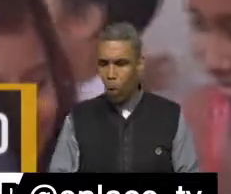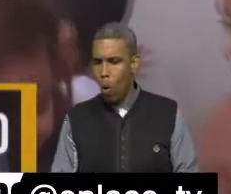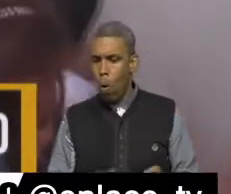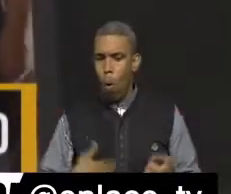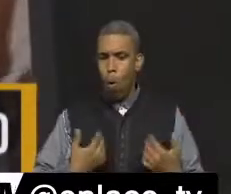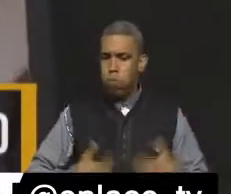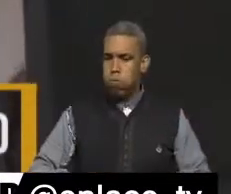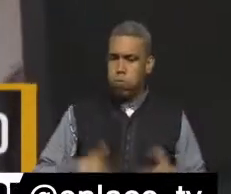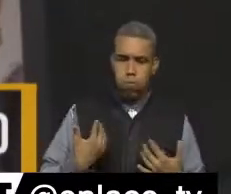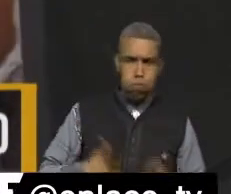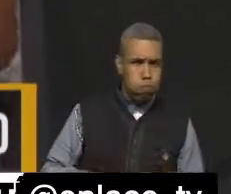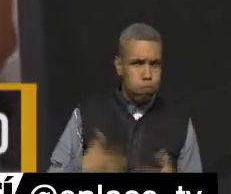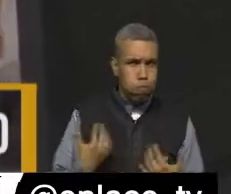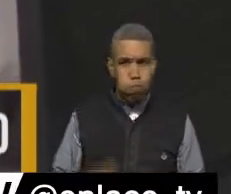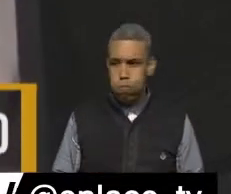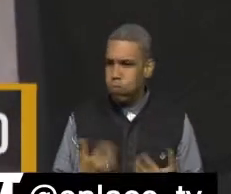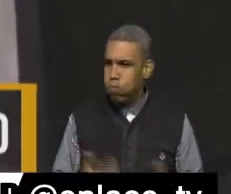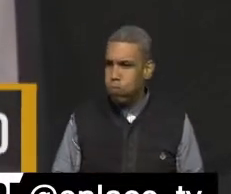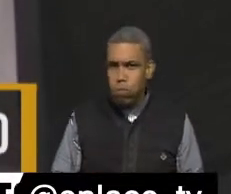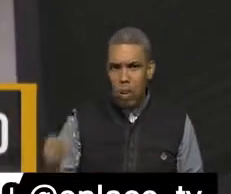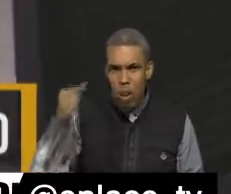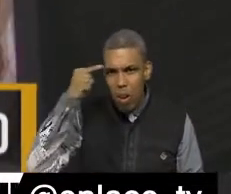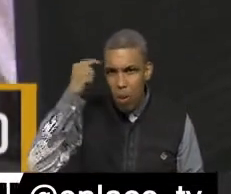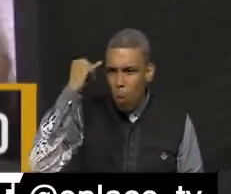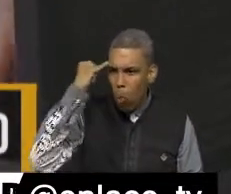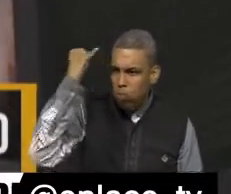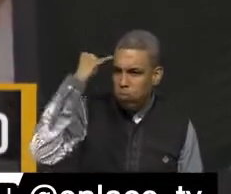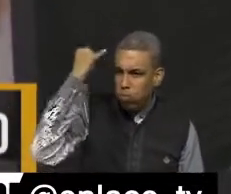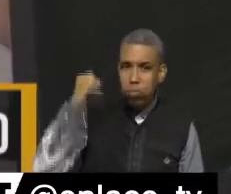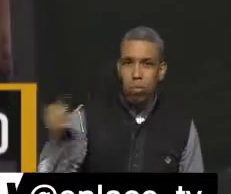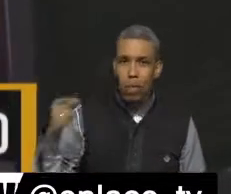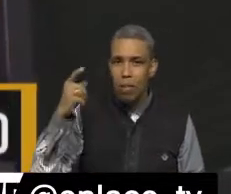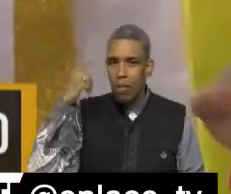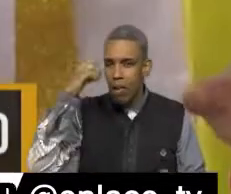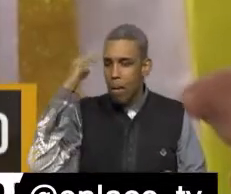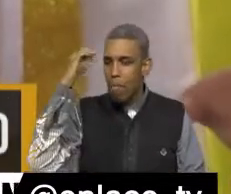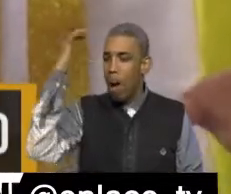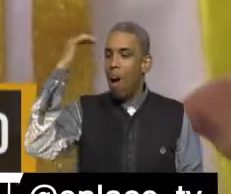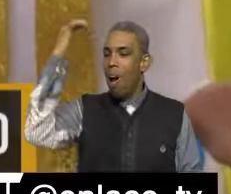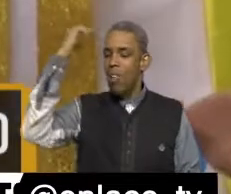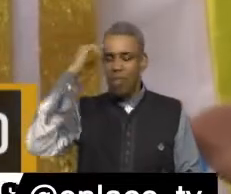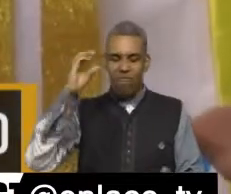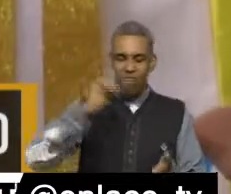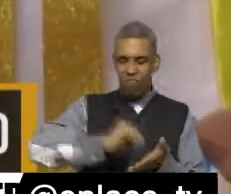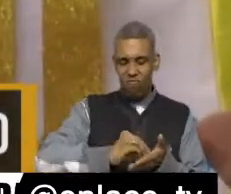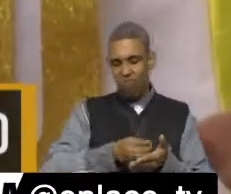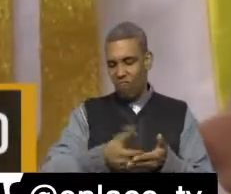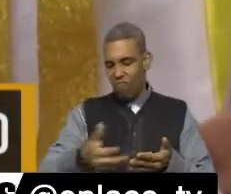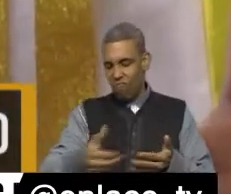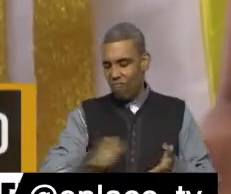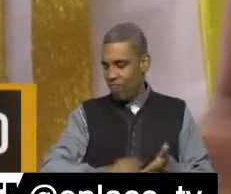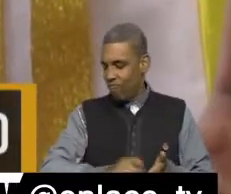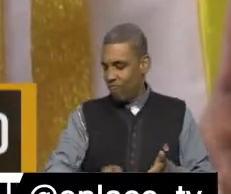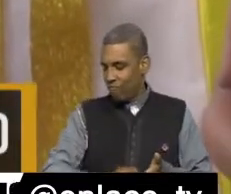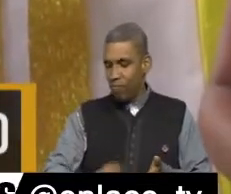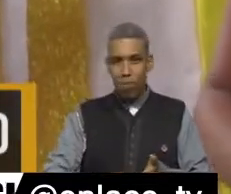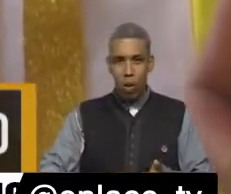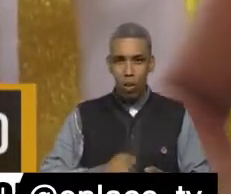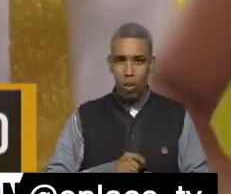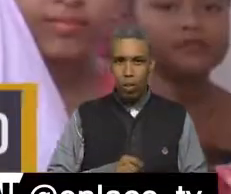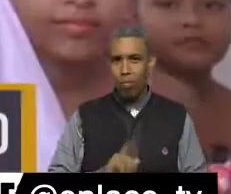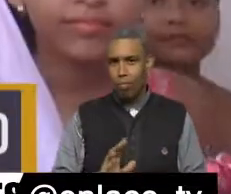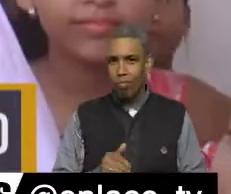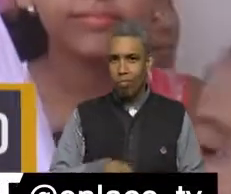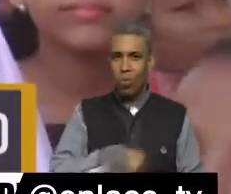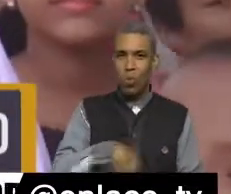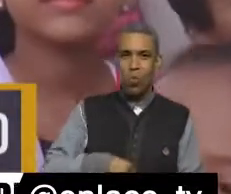creado. La imaginación, los sueños que ellos tienen los han plasmado en estas historias. Claro que los continuamos, los motivamos a